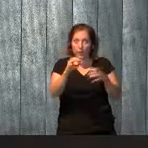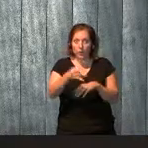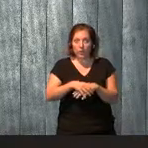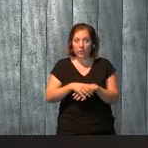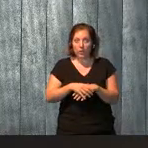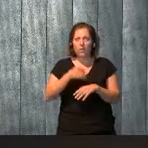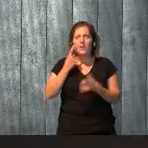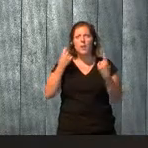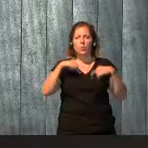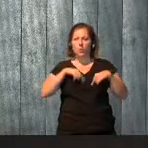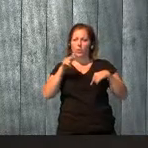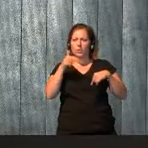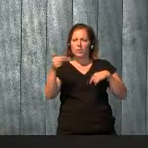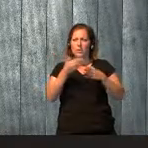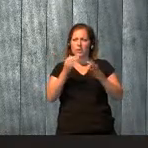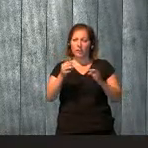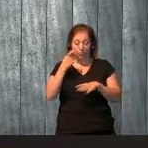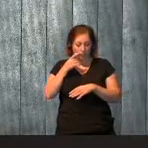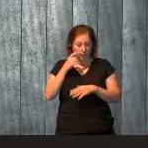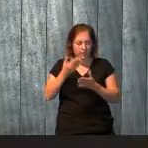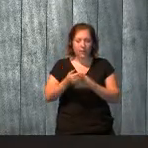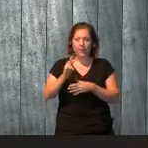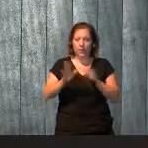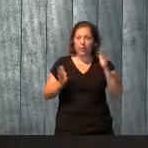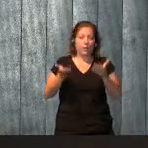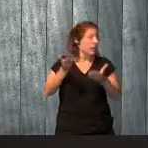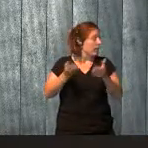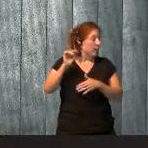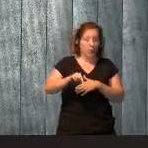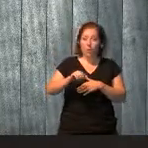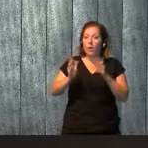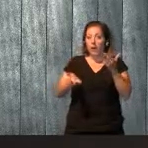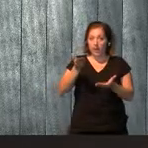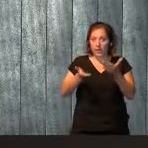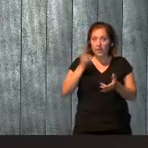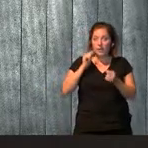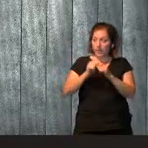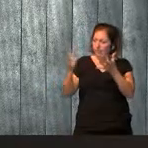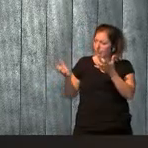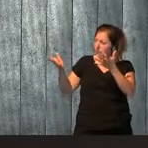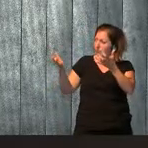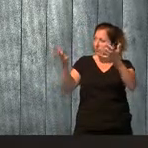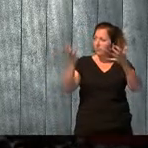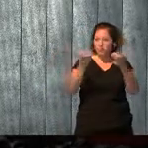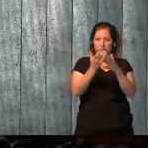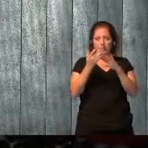que se logre que haya un equilibrio de atracción de población en todas las ciudades del